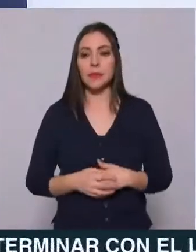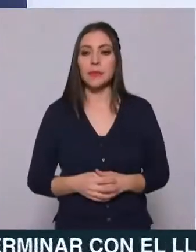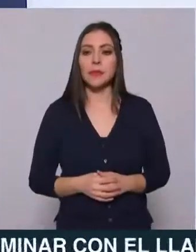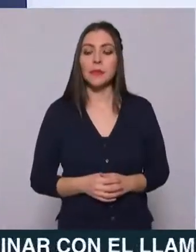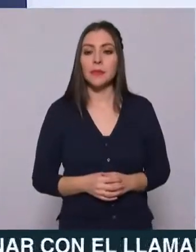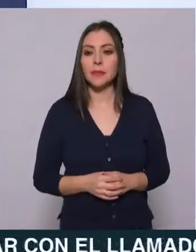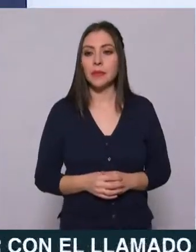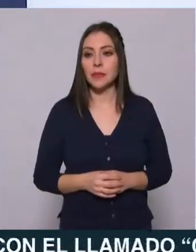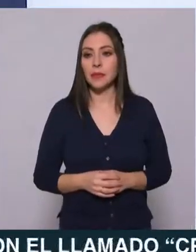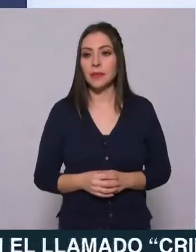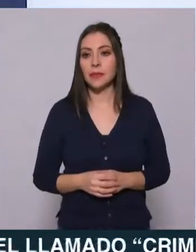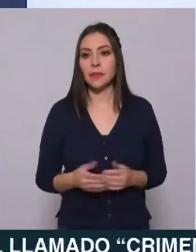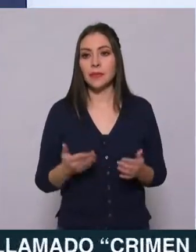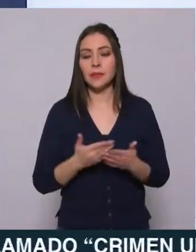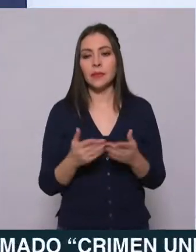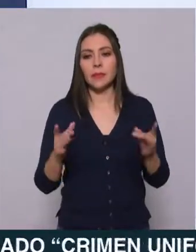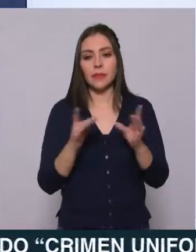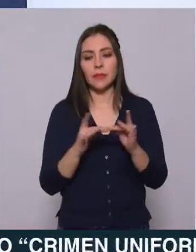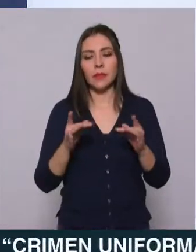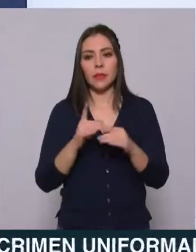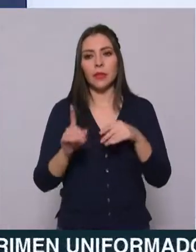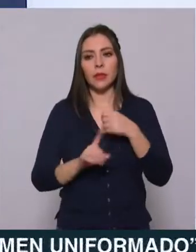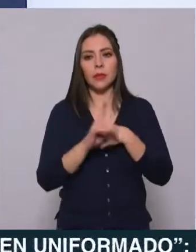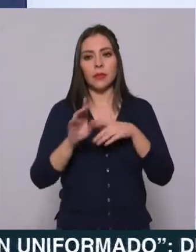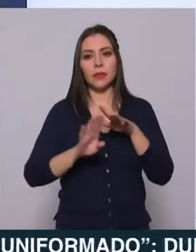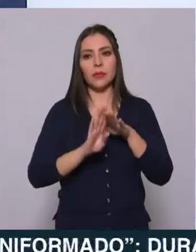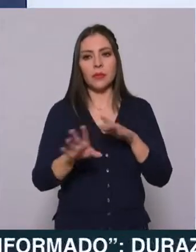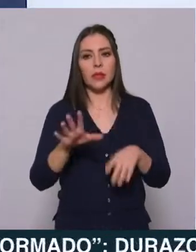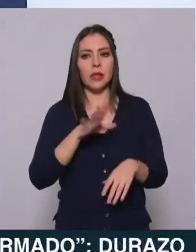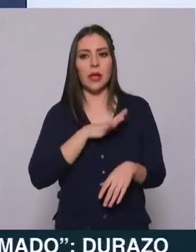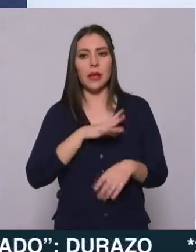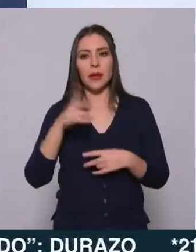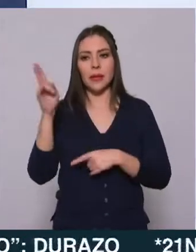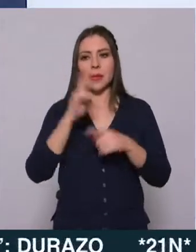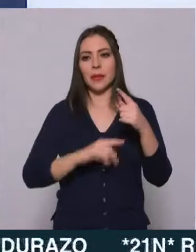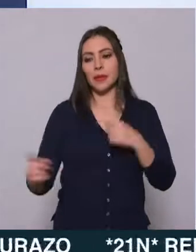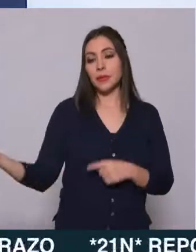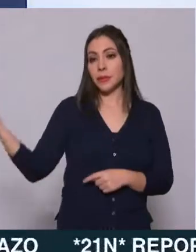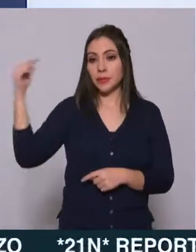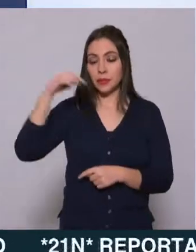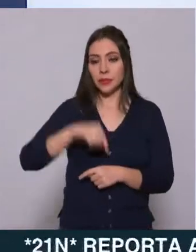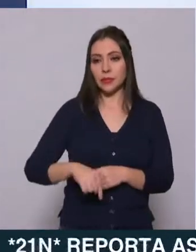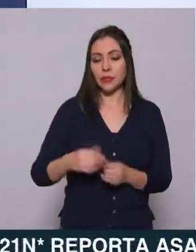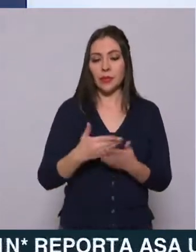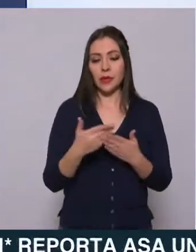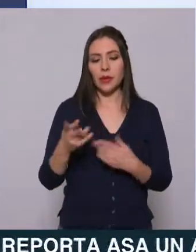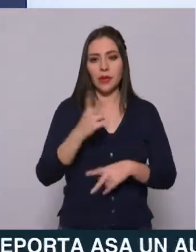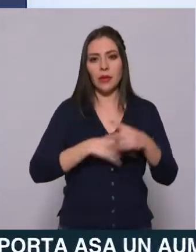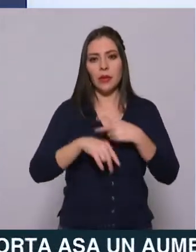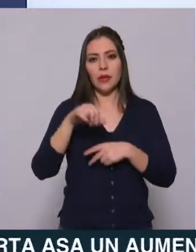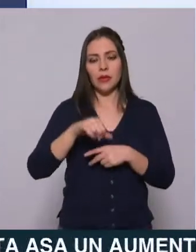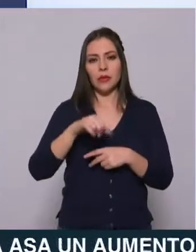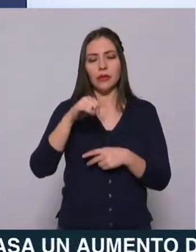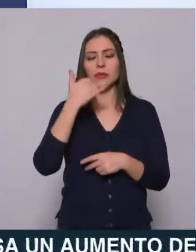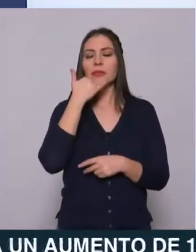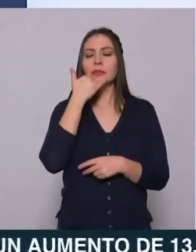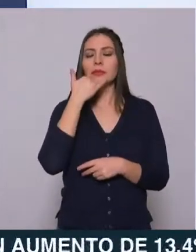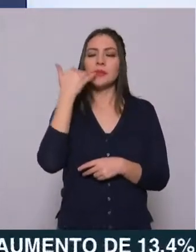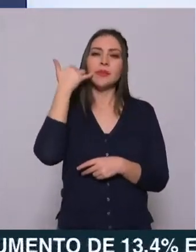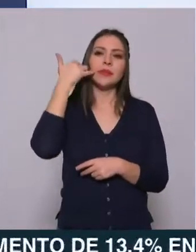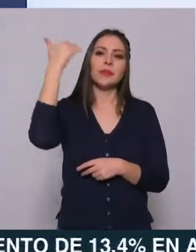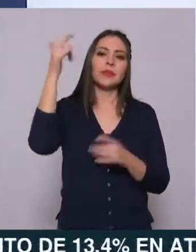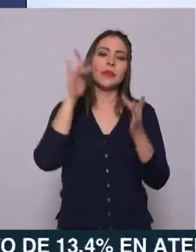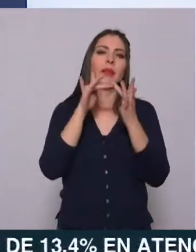justo para conversar sobre la situación de los migrantes que se establecen o que transitan por nuestro país, recibimos esta noche vía telefónica a